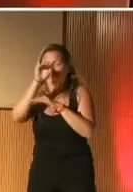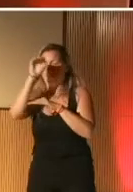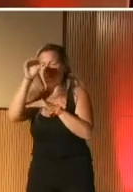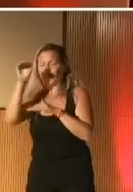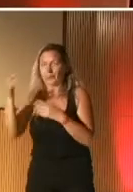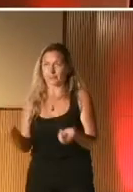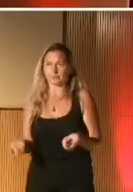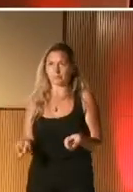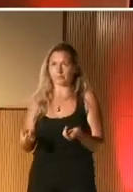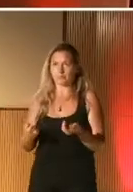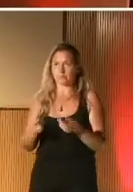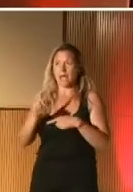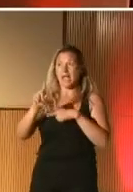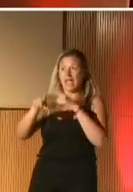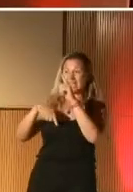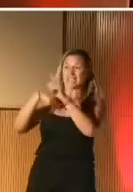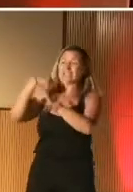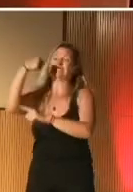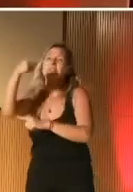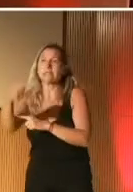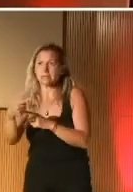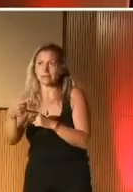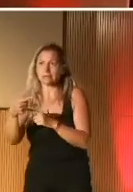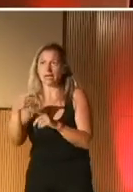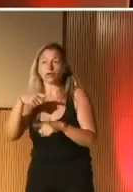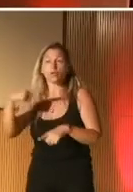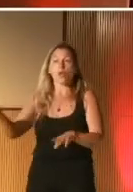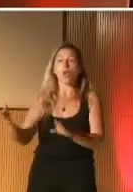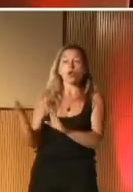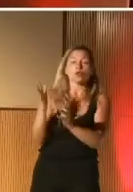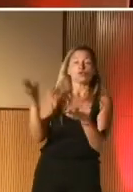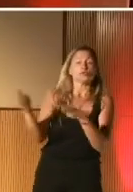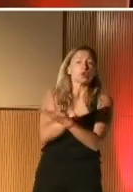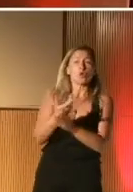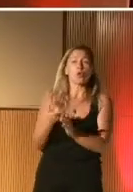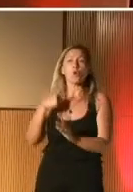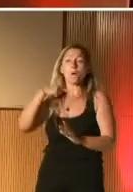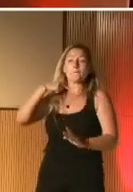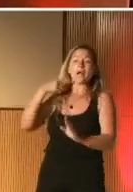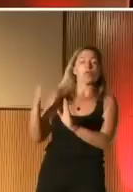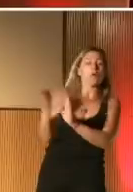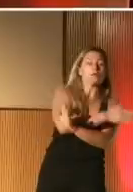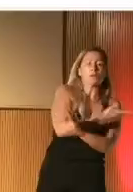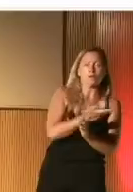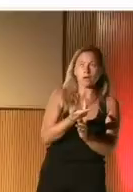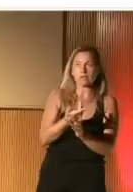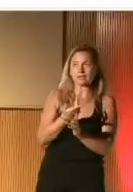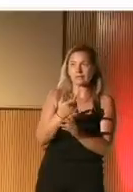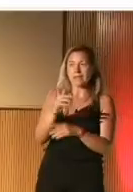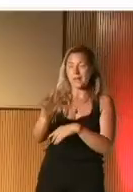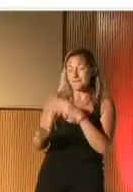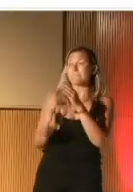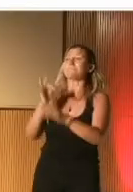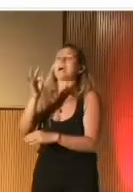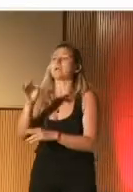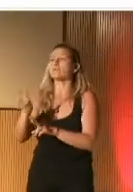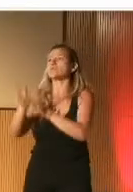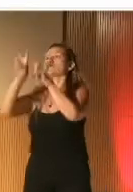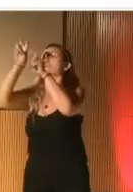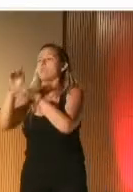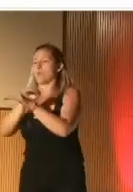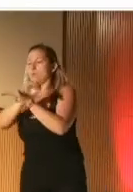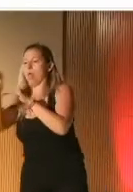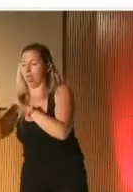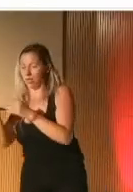doblez se perderá lo que se ha perdido anteriormente y lo que se pierde las dos n-1 capas que nos quedan.